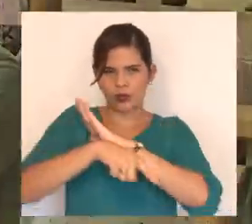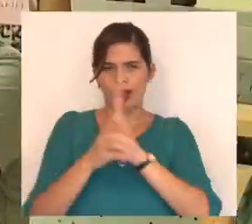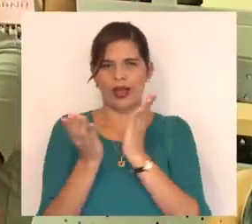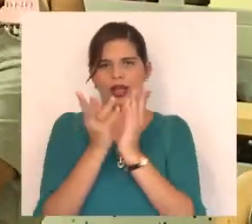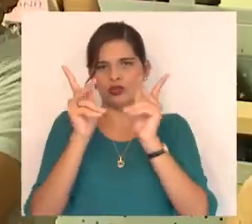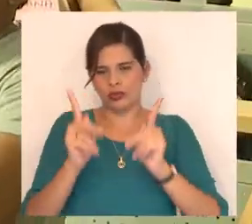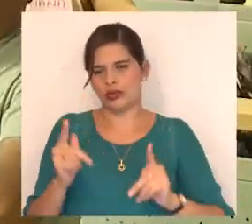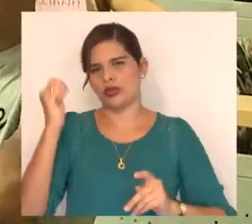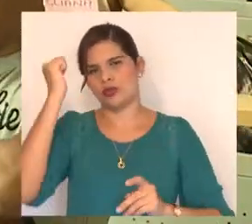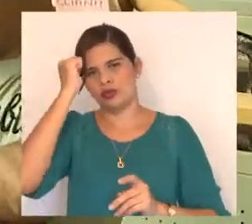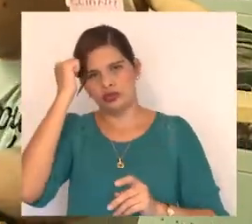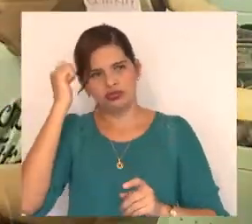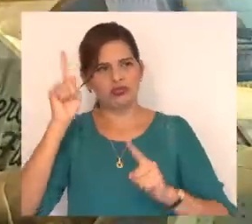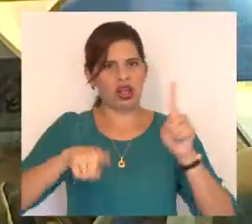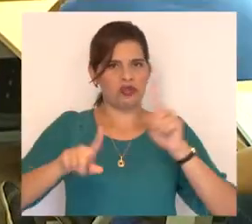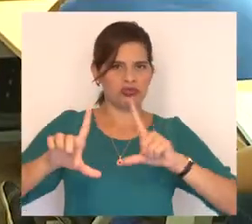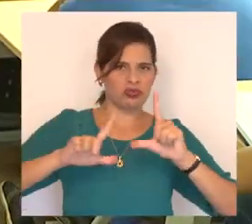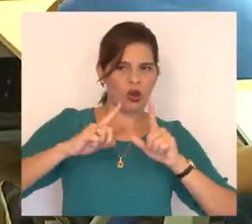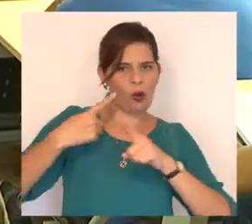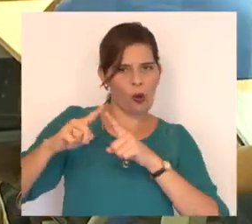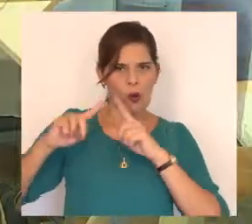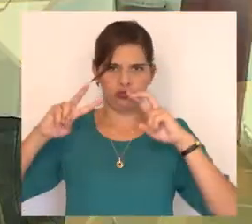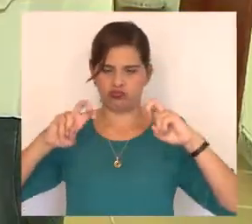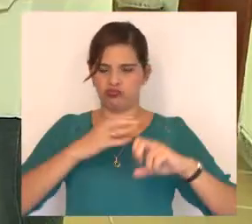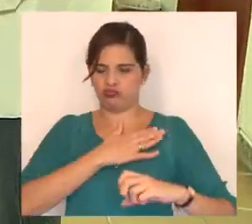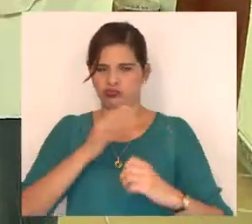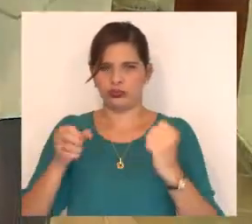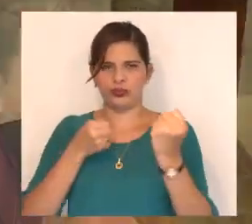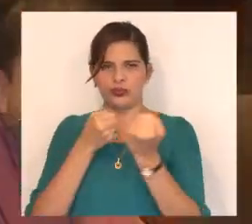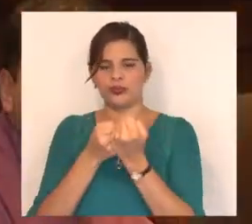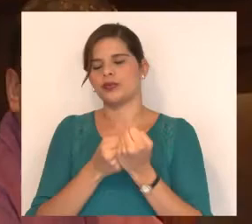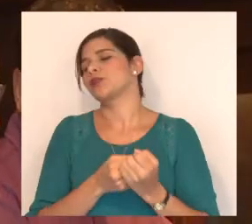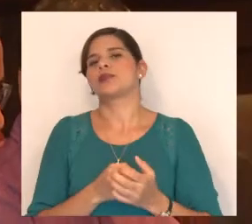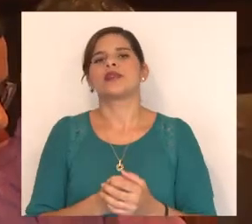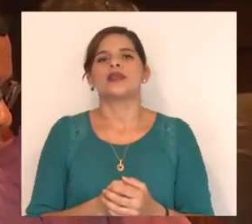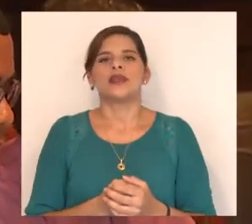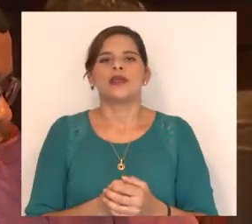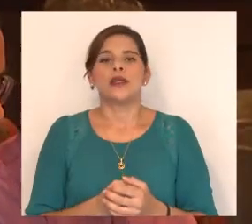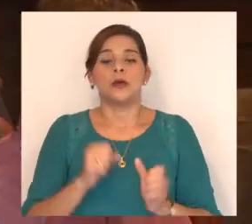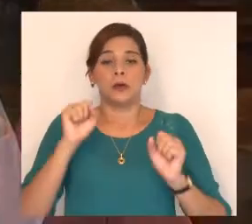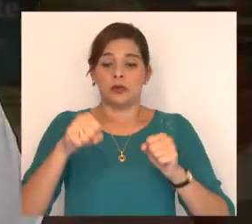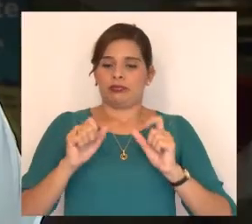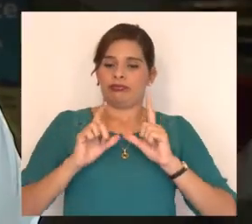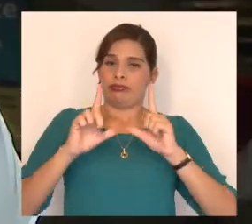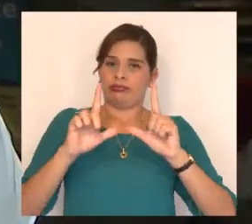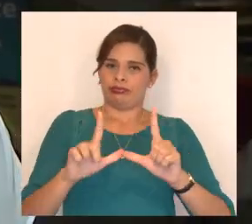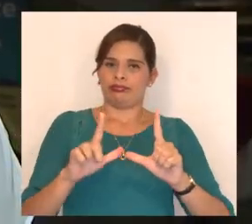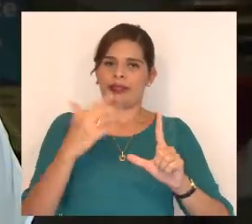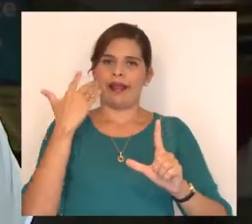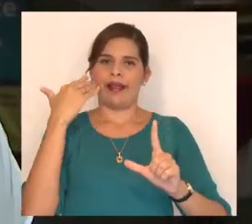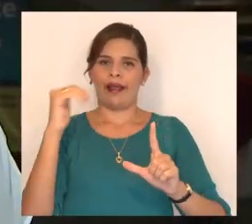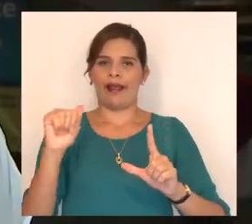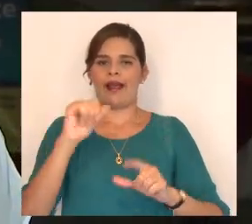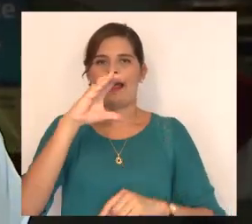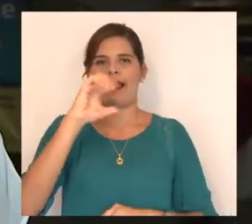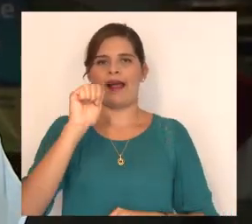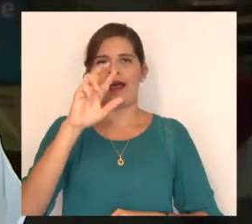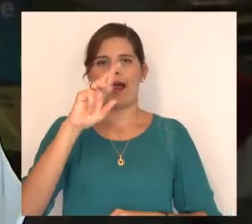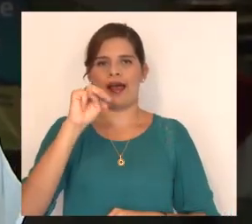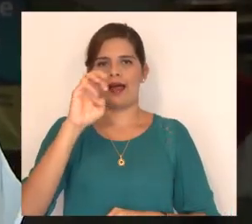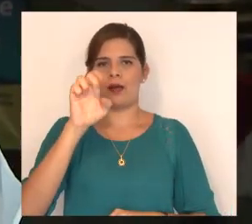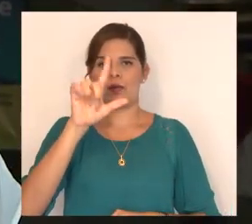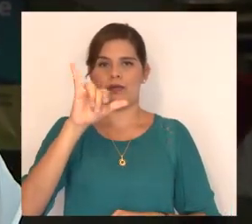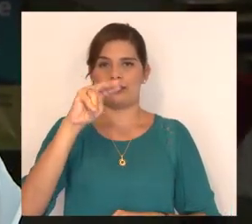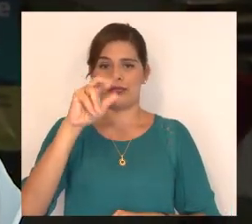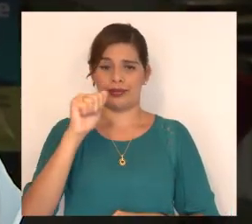estudiantes, docentes, egresados e investigadores. Aprobó la entrega de la distinción profesor emérito a la doctora Carmelina Pava Barbosa por